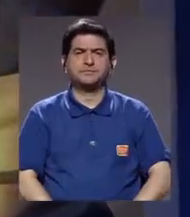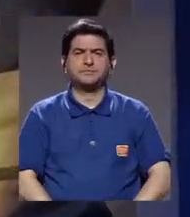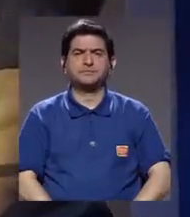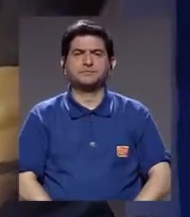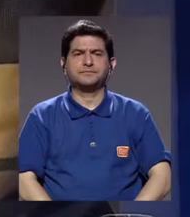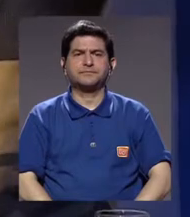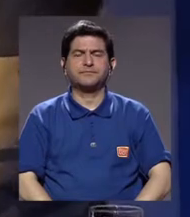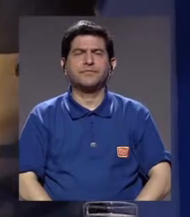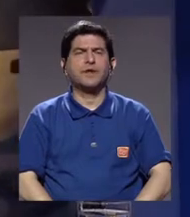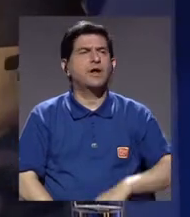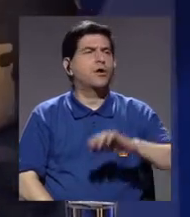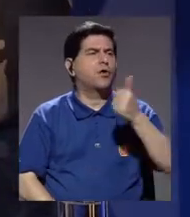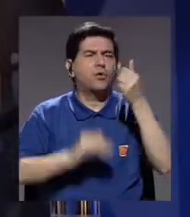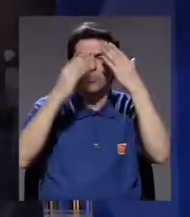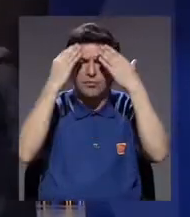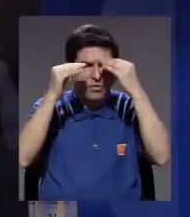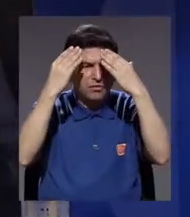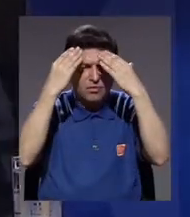¿Qué más? Como datos